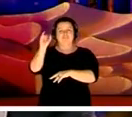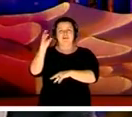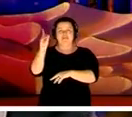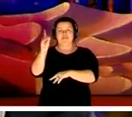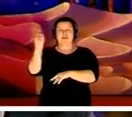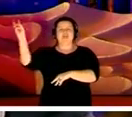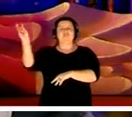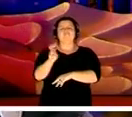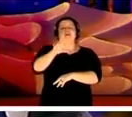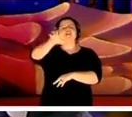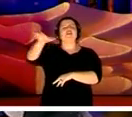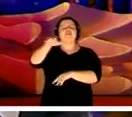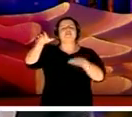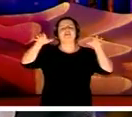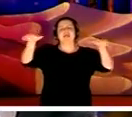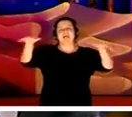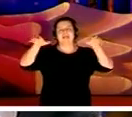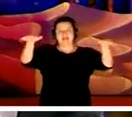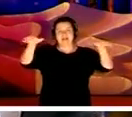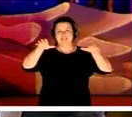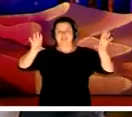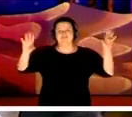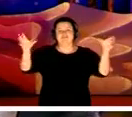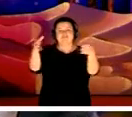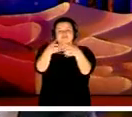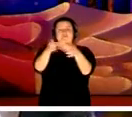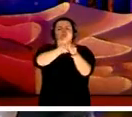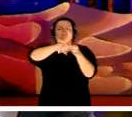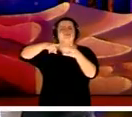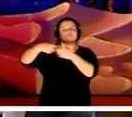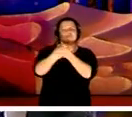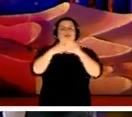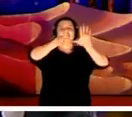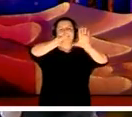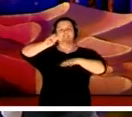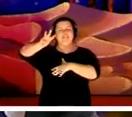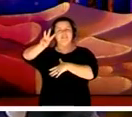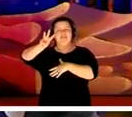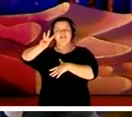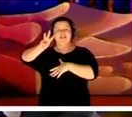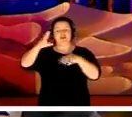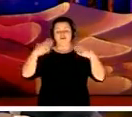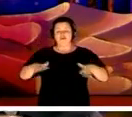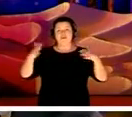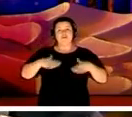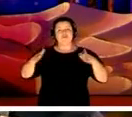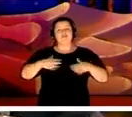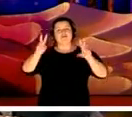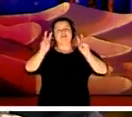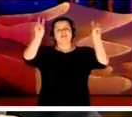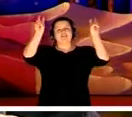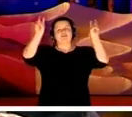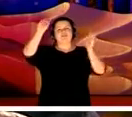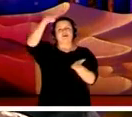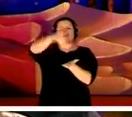Procedencia Carrizal. Número de componentes 63. Título de vestuario Mil y una